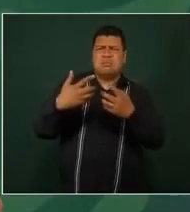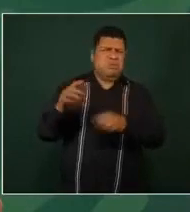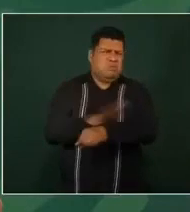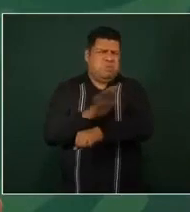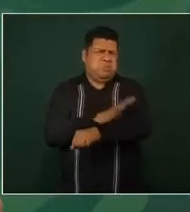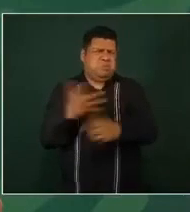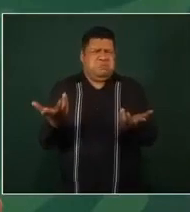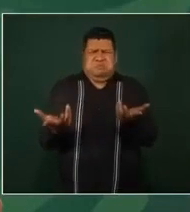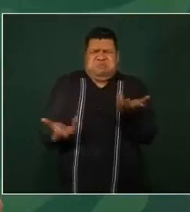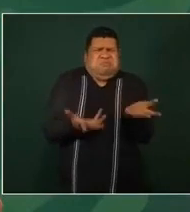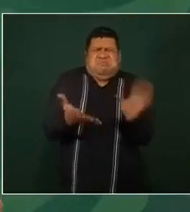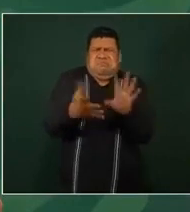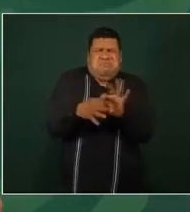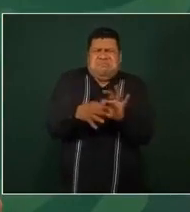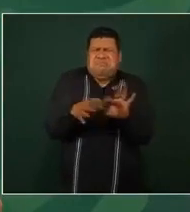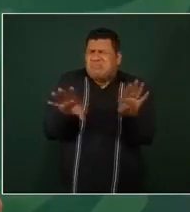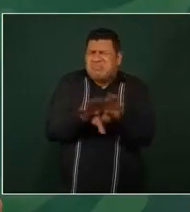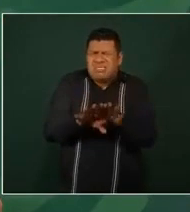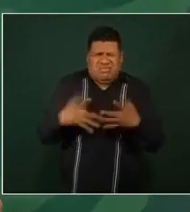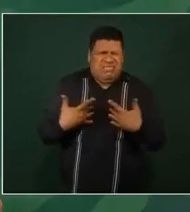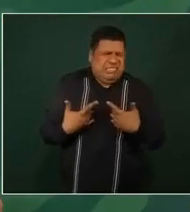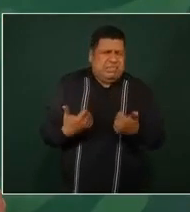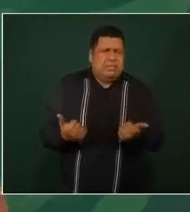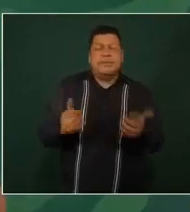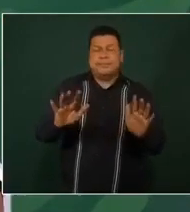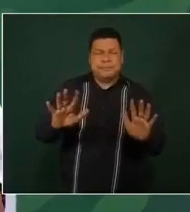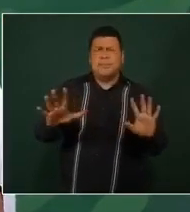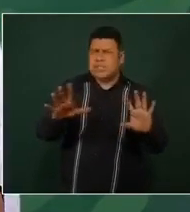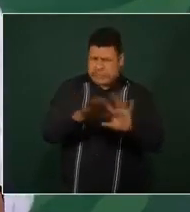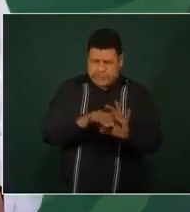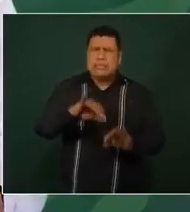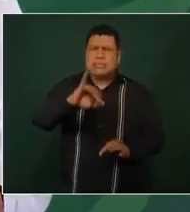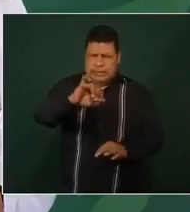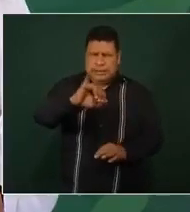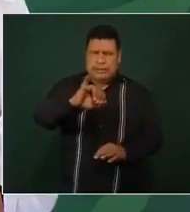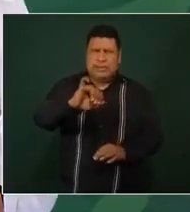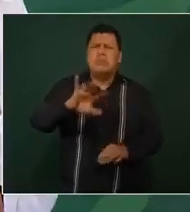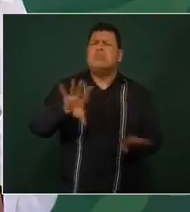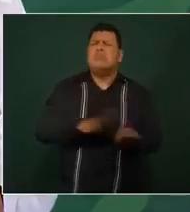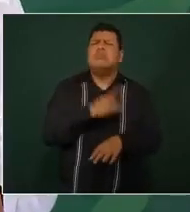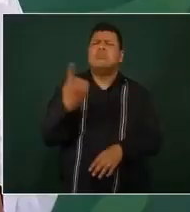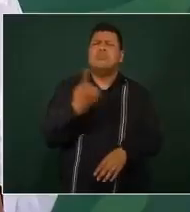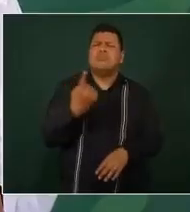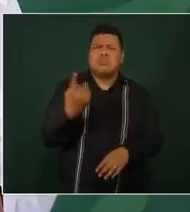eléctrica. Pues resulta que sí tienen que ver,